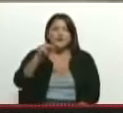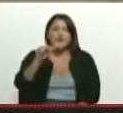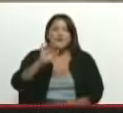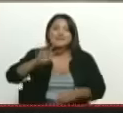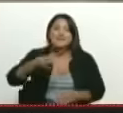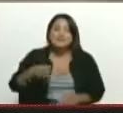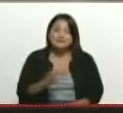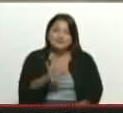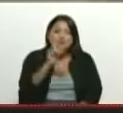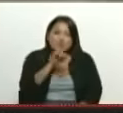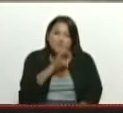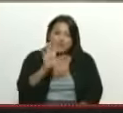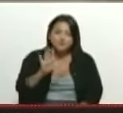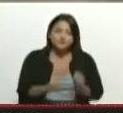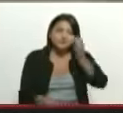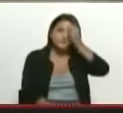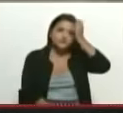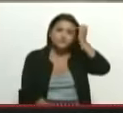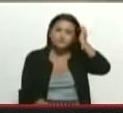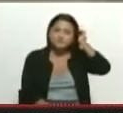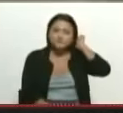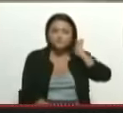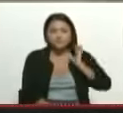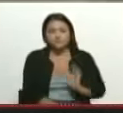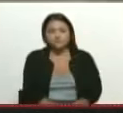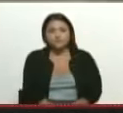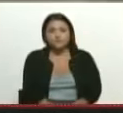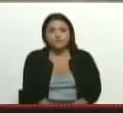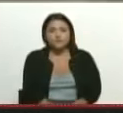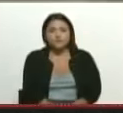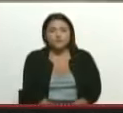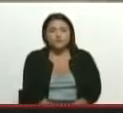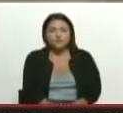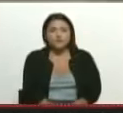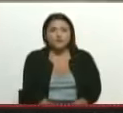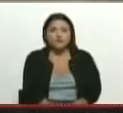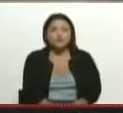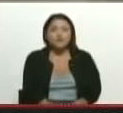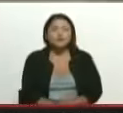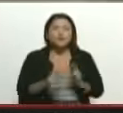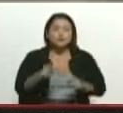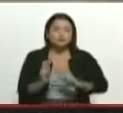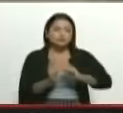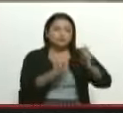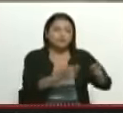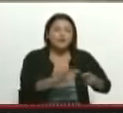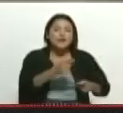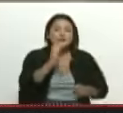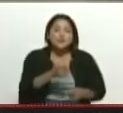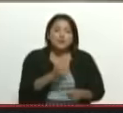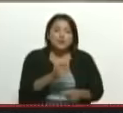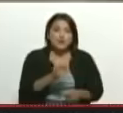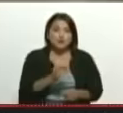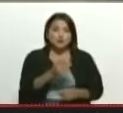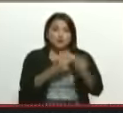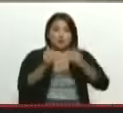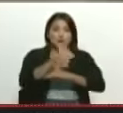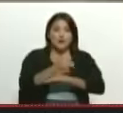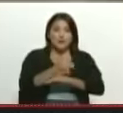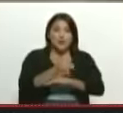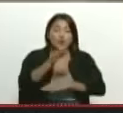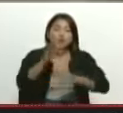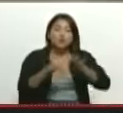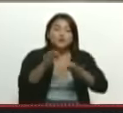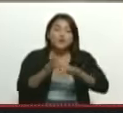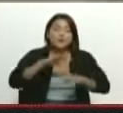Segundo, remitir la presente resolución a la Sala Constitucional del Tribunal Supremo de Justicia para que se